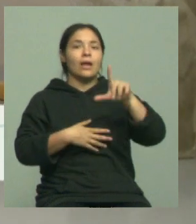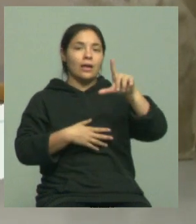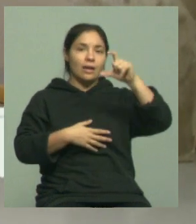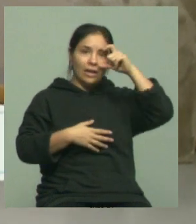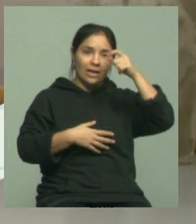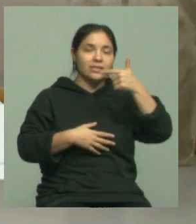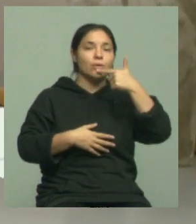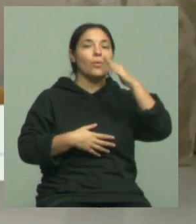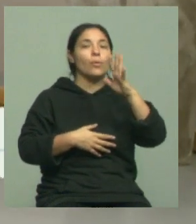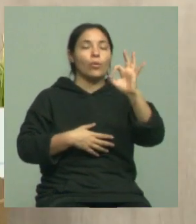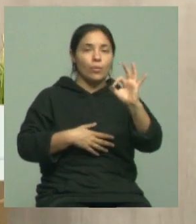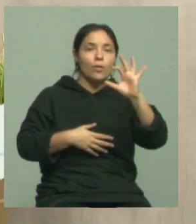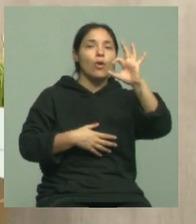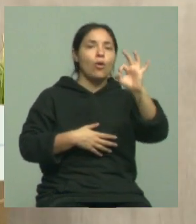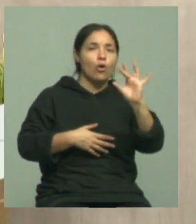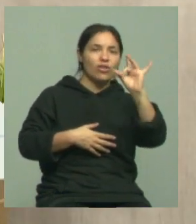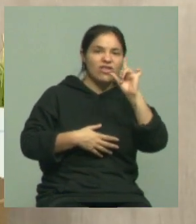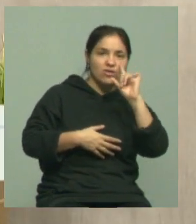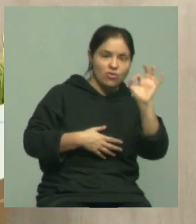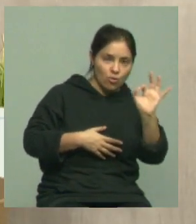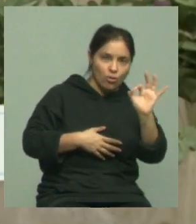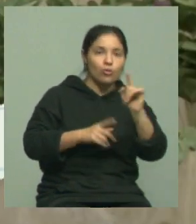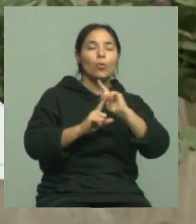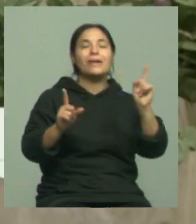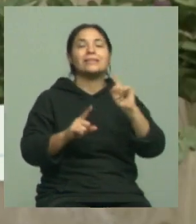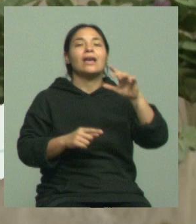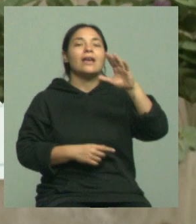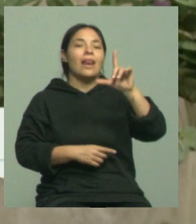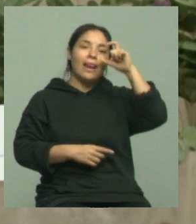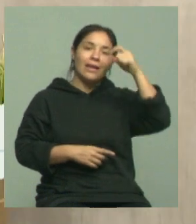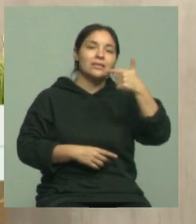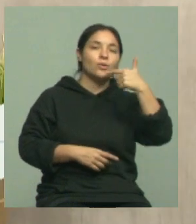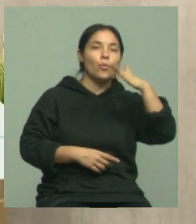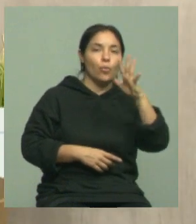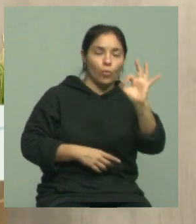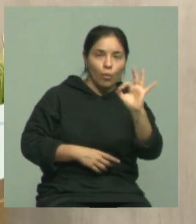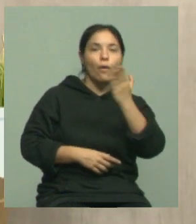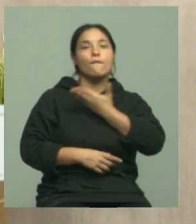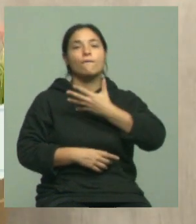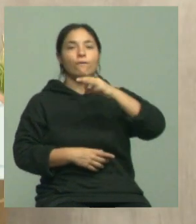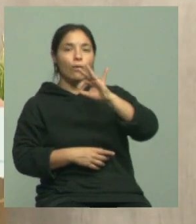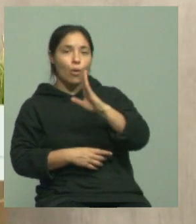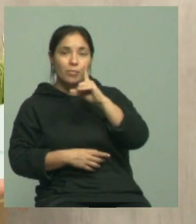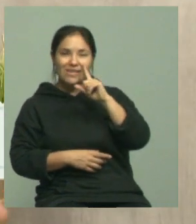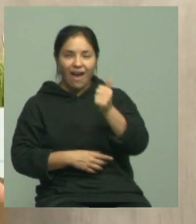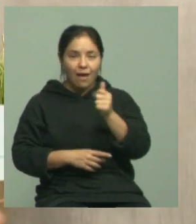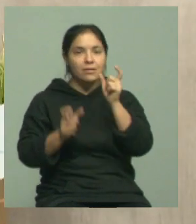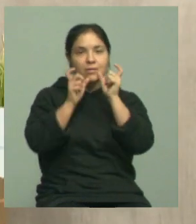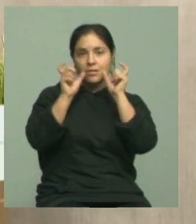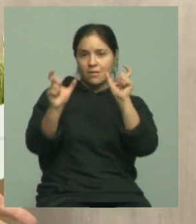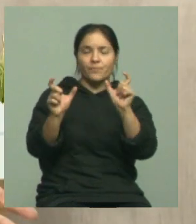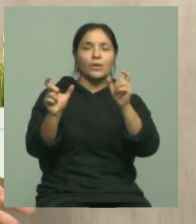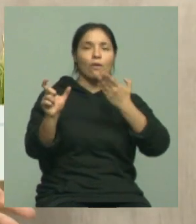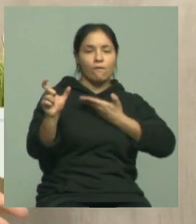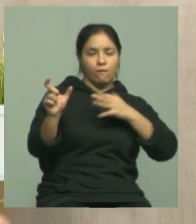no lesbofobia, o trans-odio, no transfobia, homo-odio, no homofobia. ¿No? Sí. Homofobia es una palabra muy extendida y